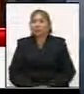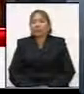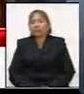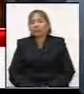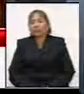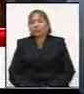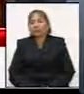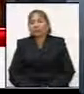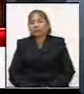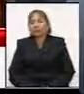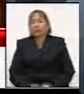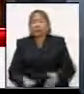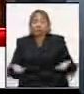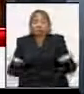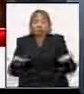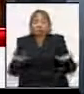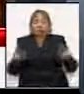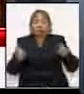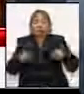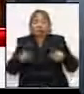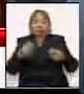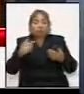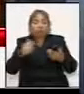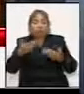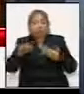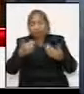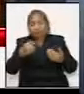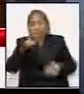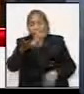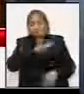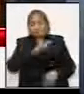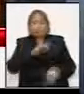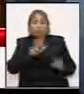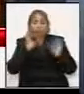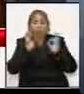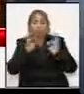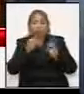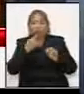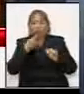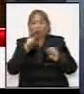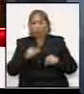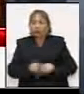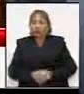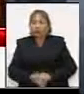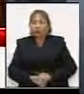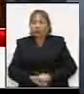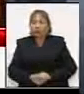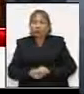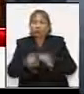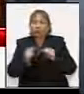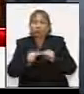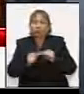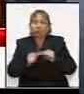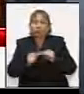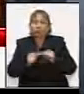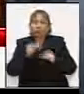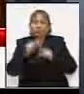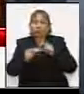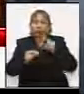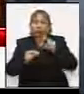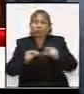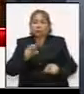Y no sé hasta cuándo, y hago un llamado y aprovecho la oportunidad de esta ocasión del nombramiento progresivo